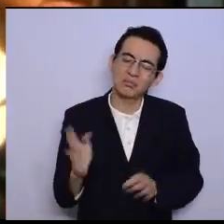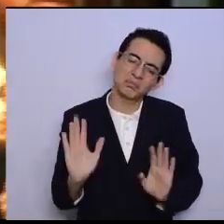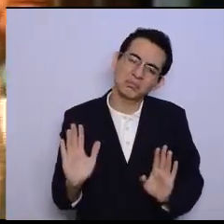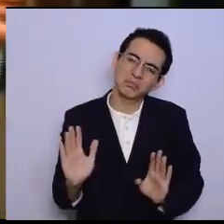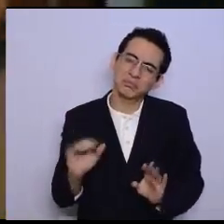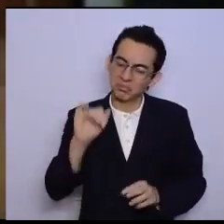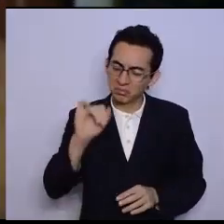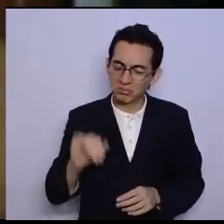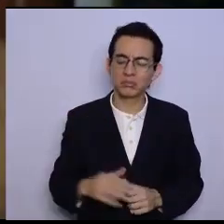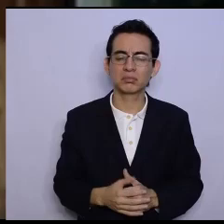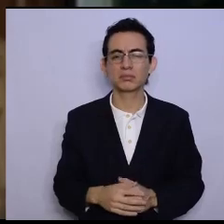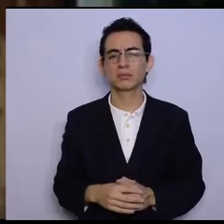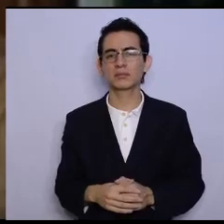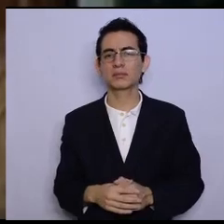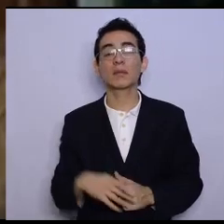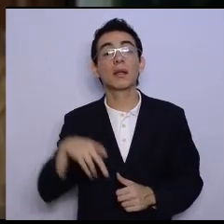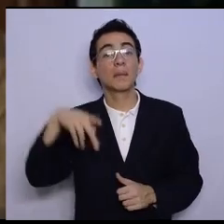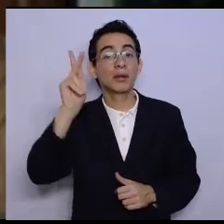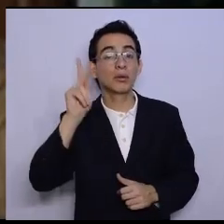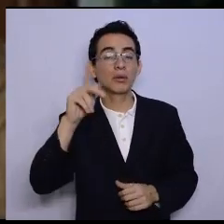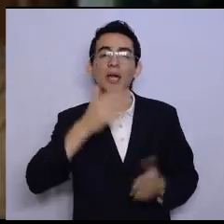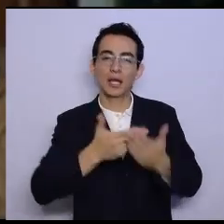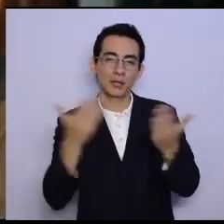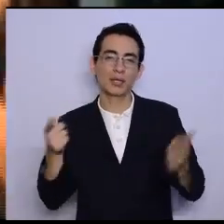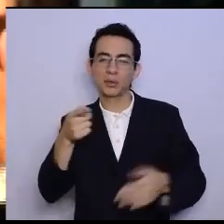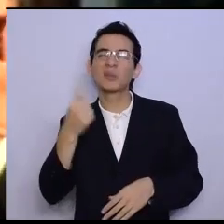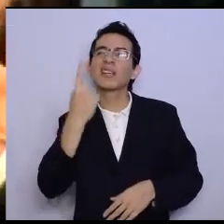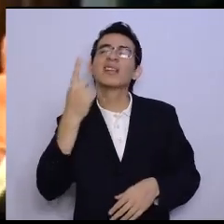¿Sí? Pero ¿qué me dicen